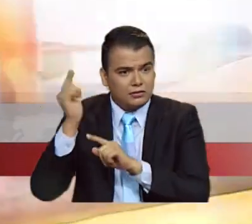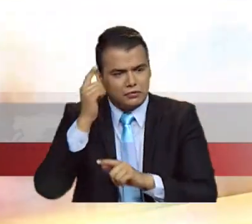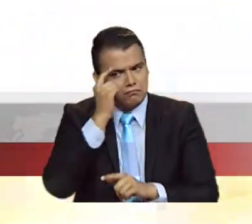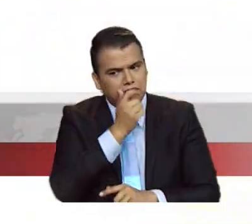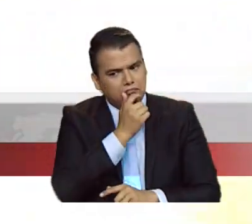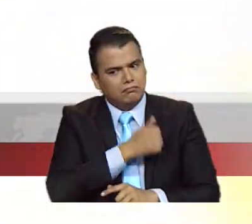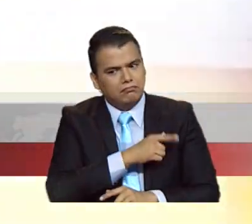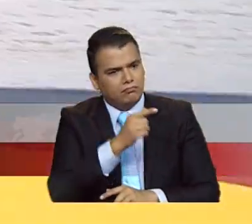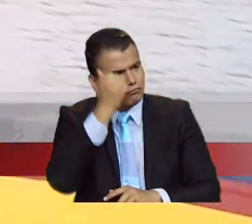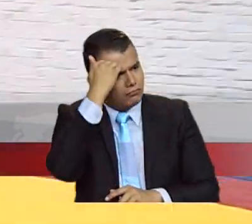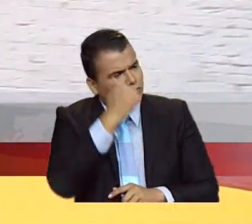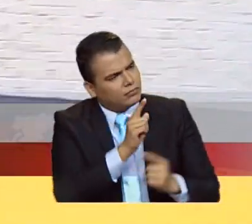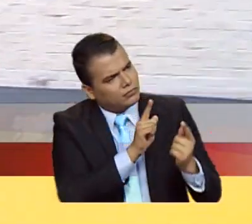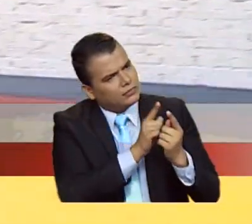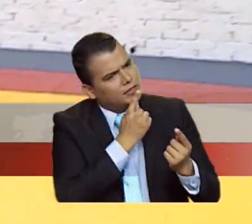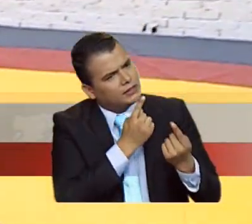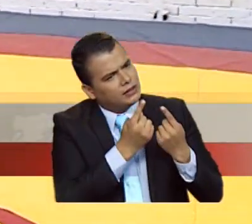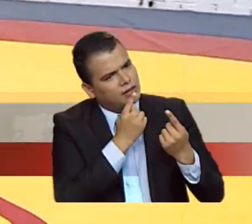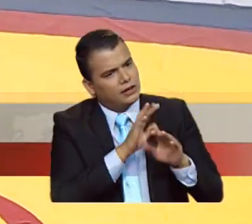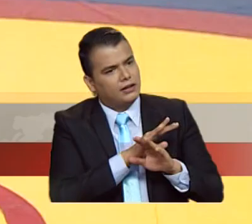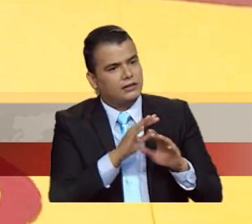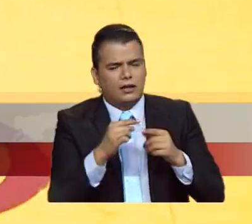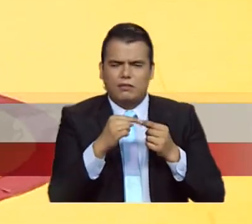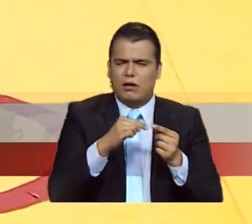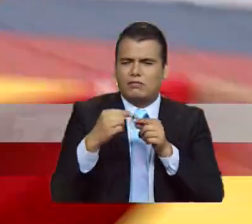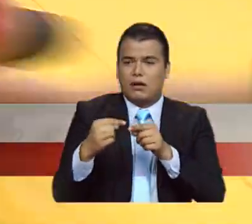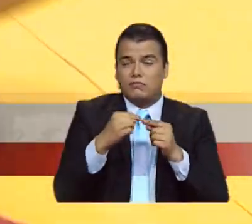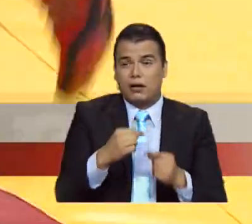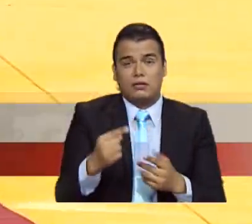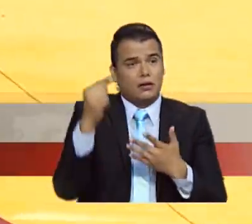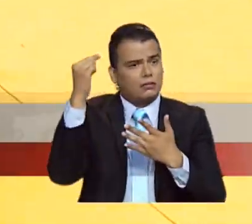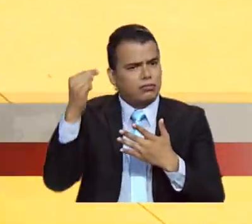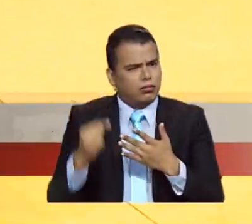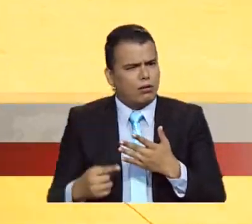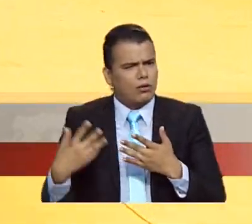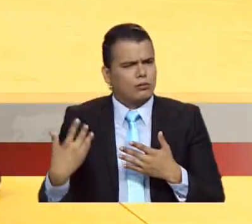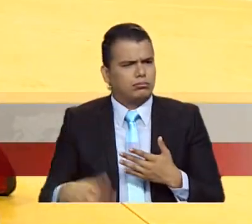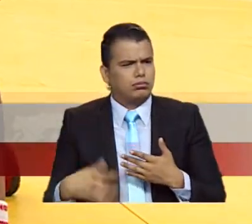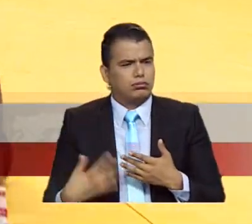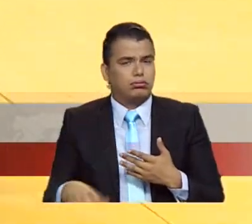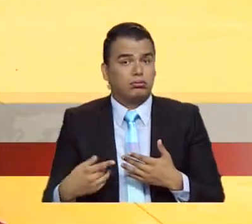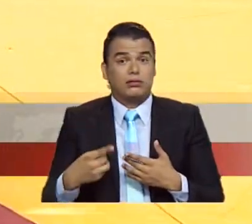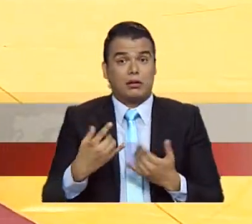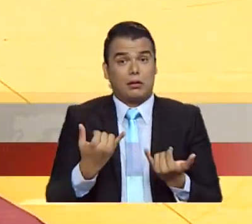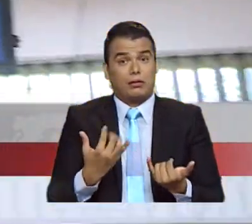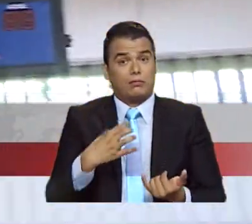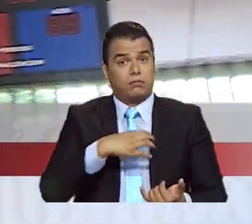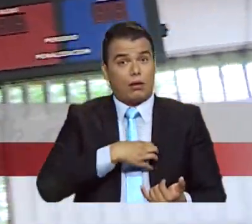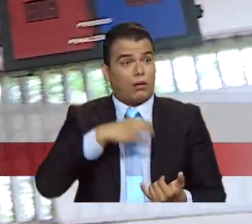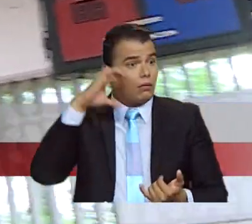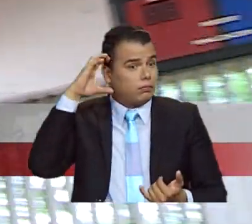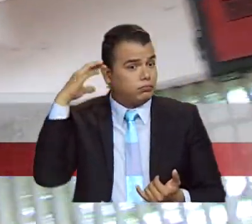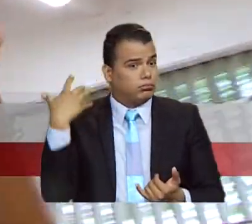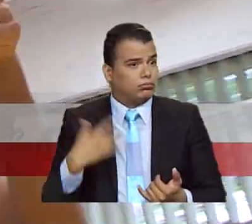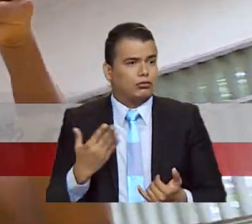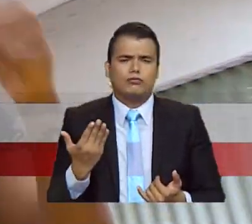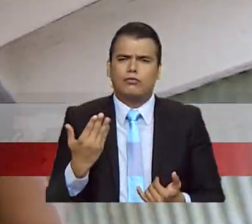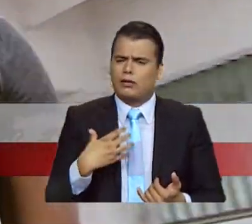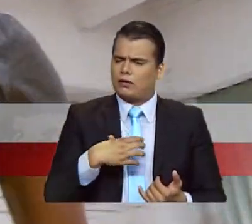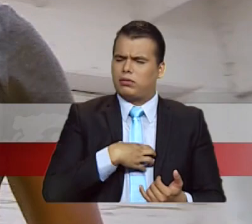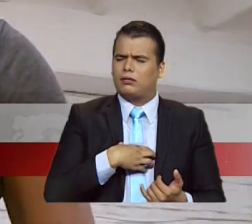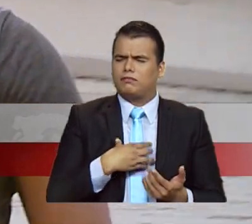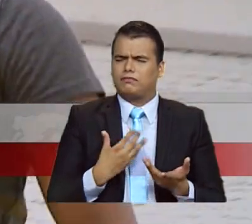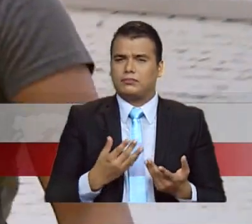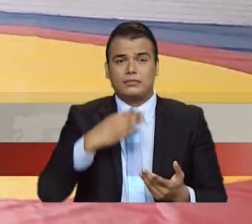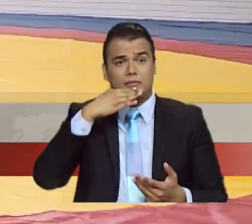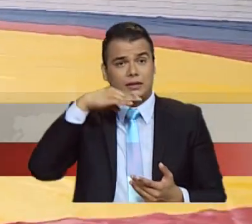con el entrenador de ese tiempo. Con la lucha se ha enfrentado a muchos contrincantes, pero hoy es la campeona de esta modalidad. Su más reciente triunfo fue